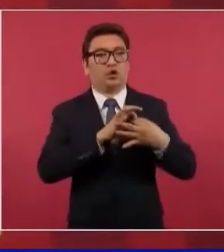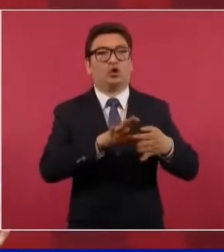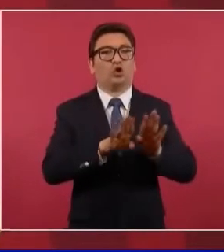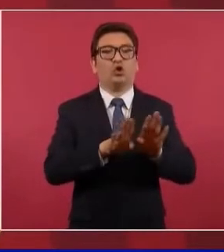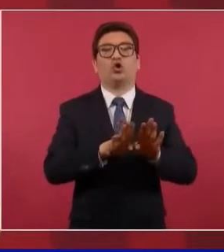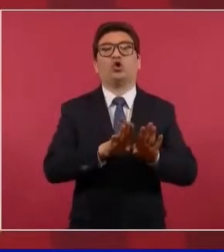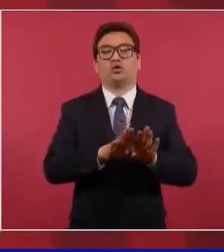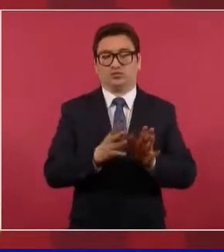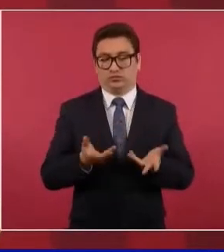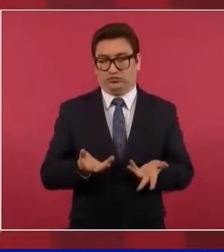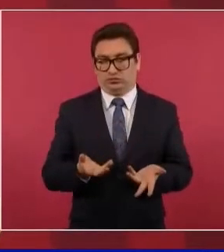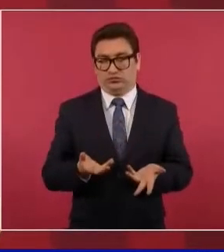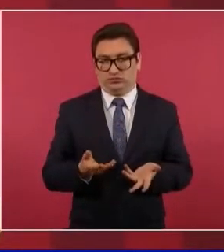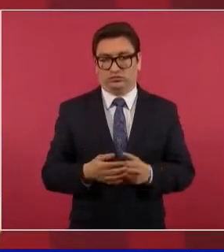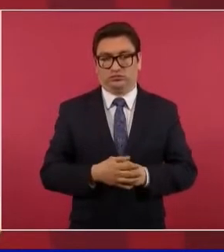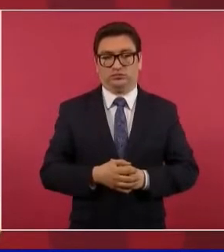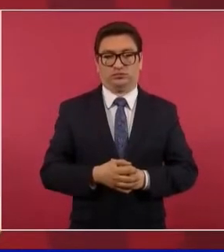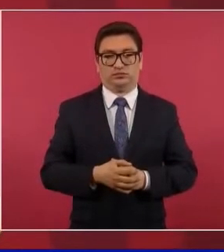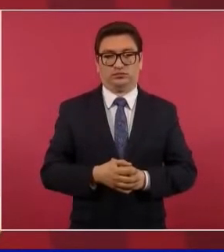sin